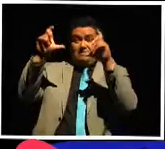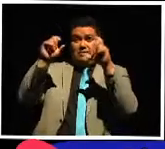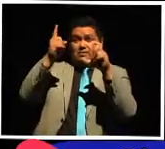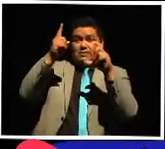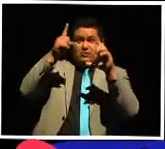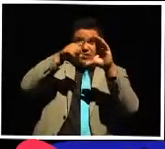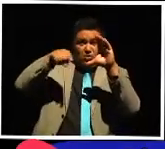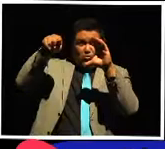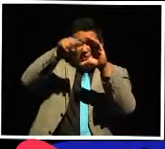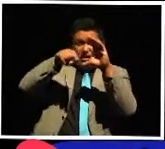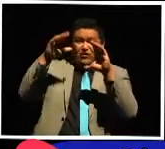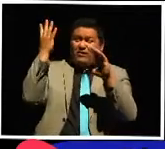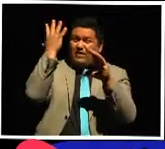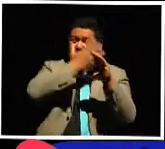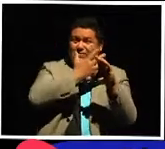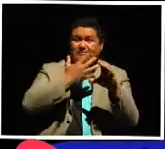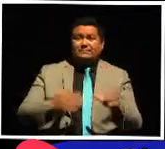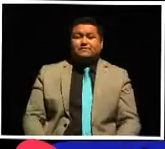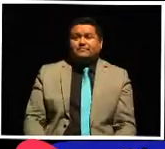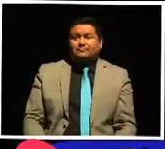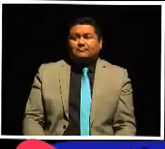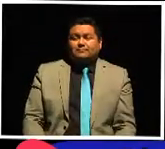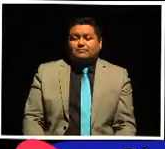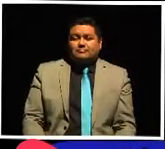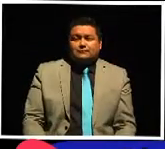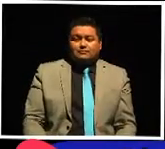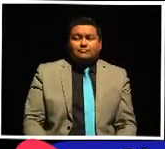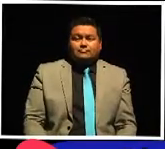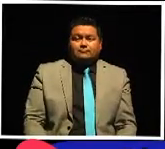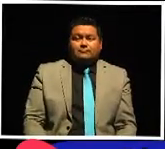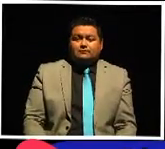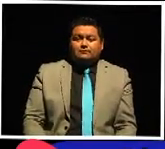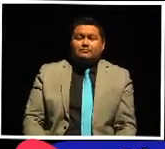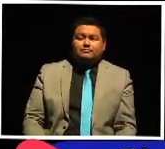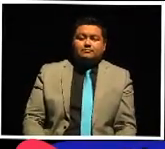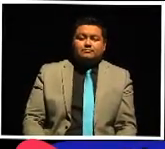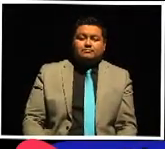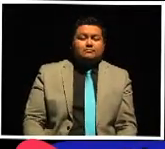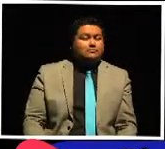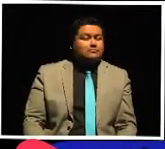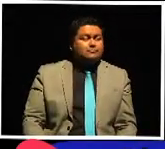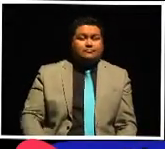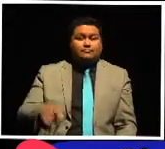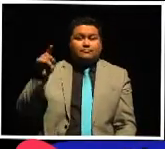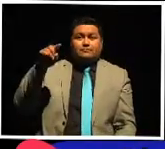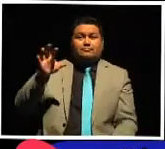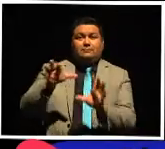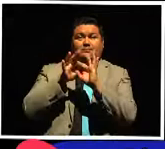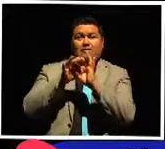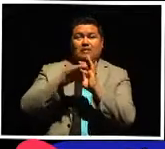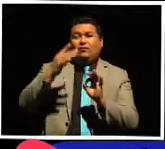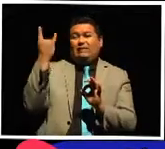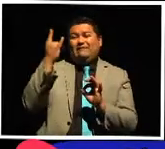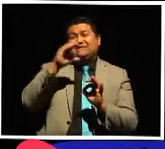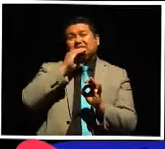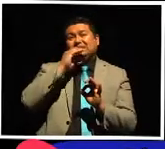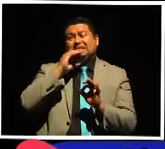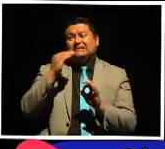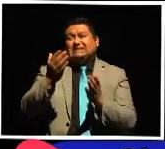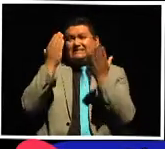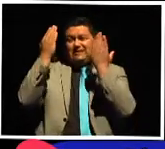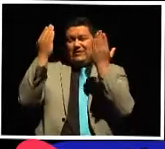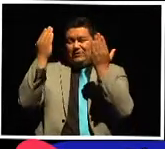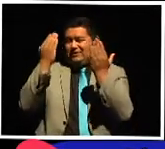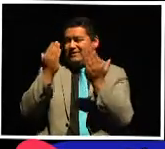un agujero negro, así que les quiero pedir a ustedes un especial aplauso para, primero, agradecer a la Universidad de Concepción y